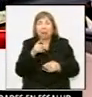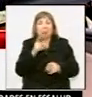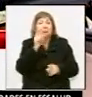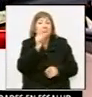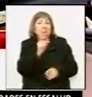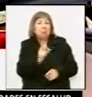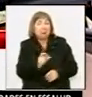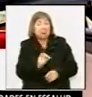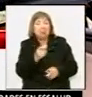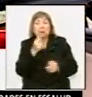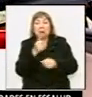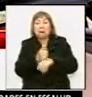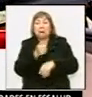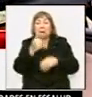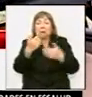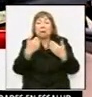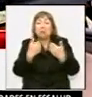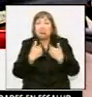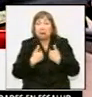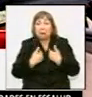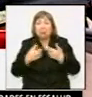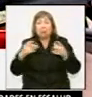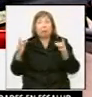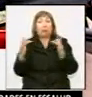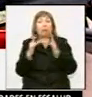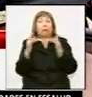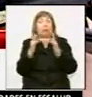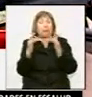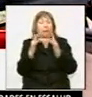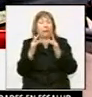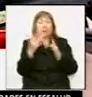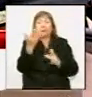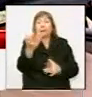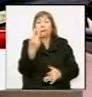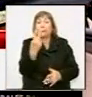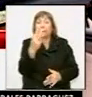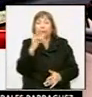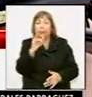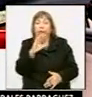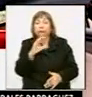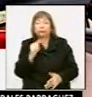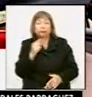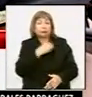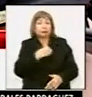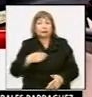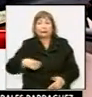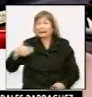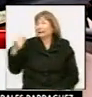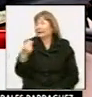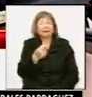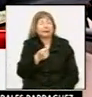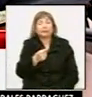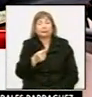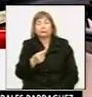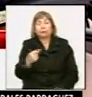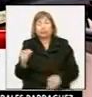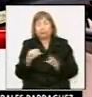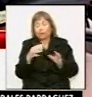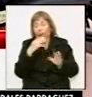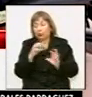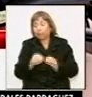persona que justamente tenía algún vínculo, que es el viceministro, la ministra inmediatamente ha tomado